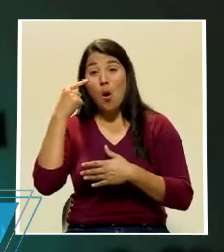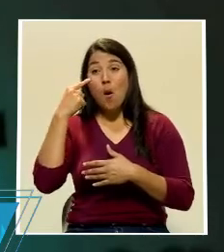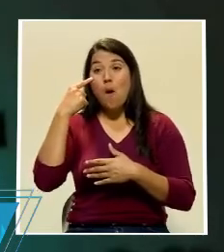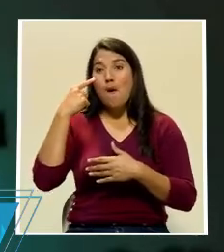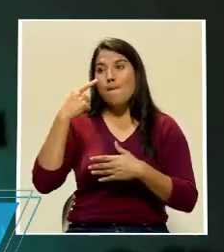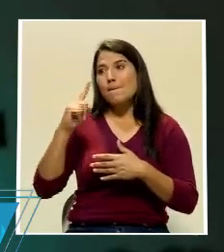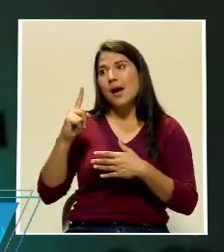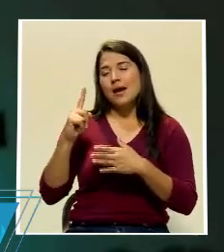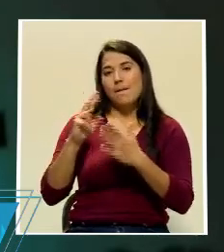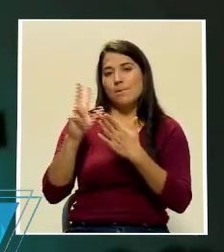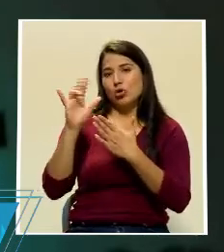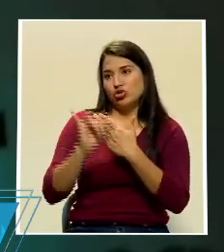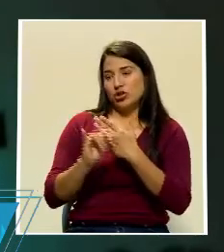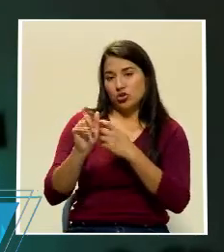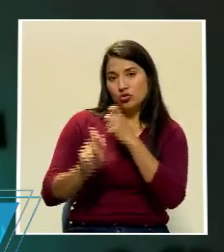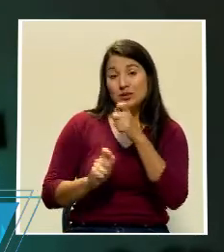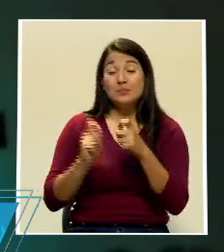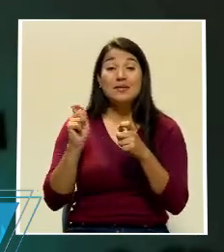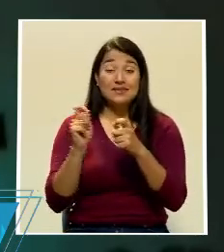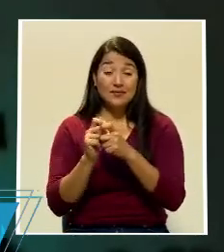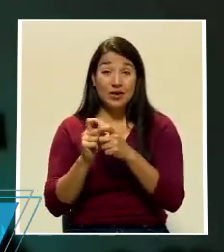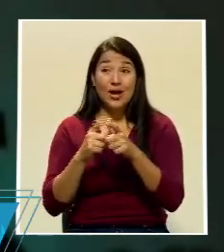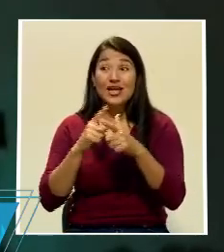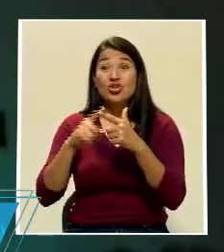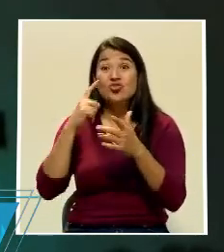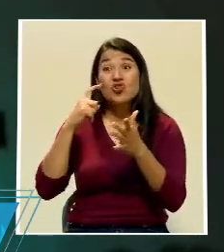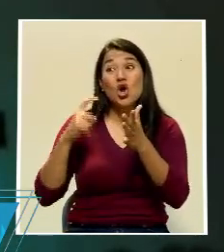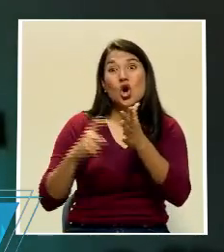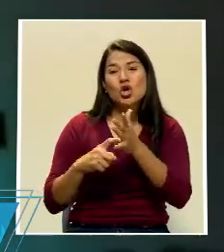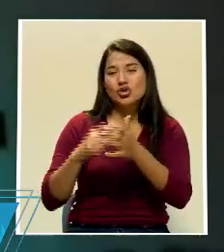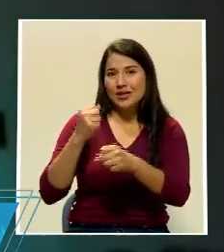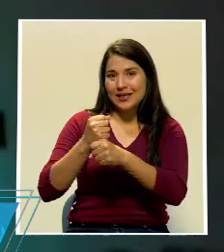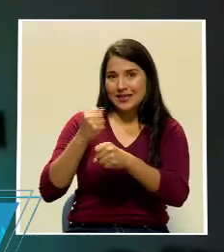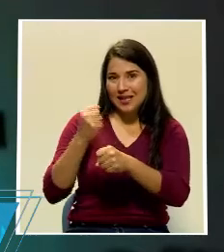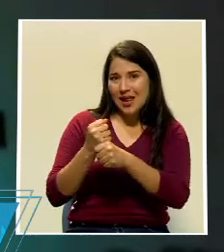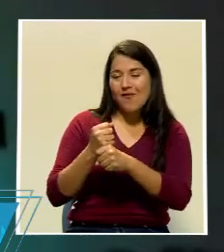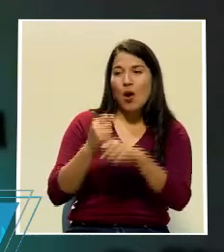visión de autor de tanto como fotoperiodista como